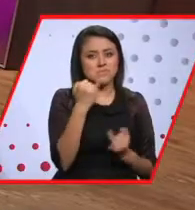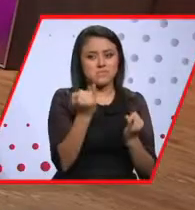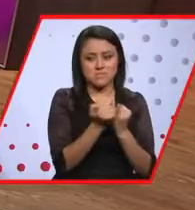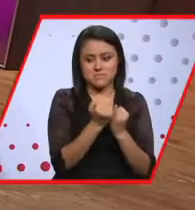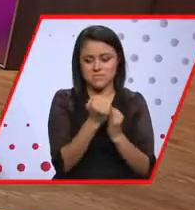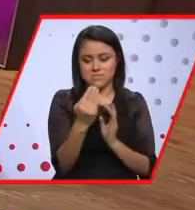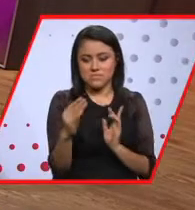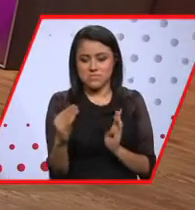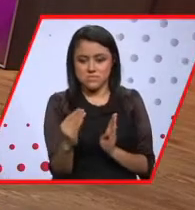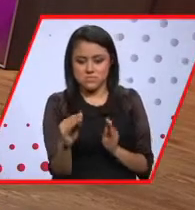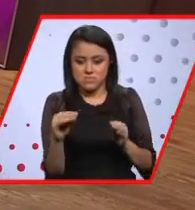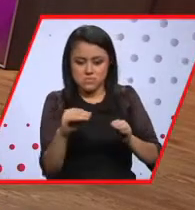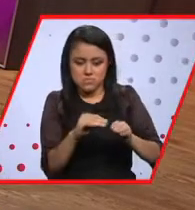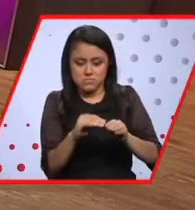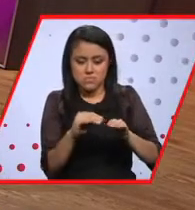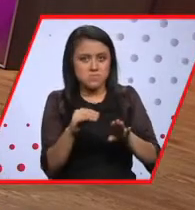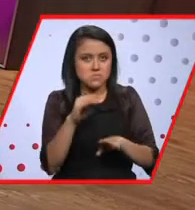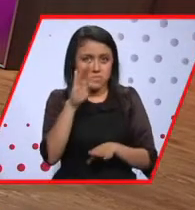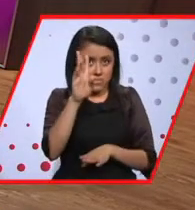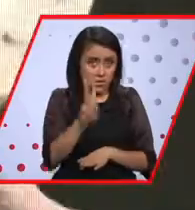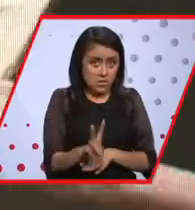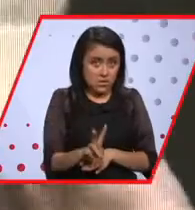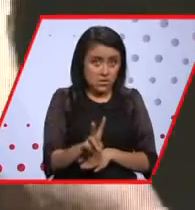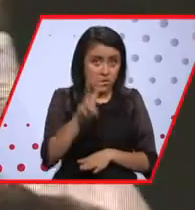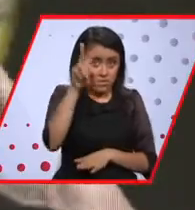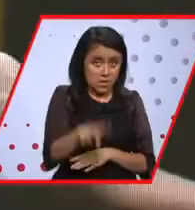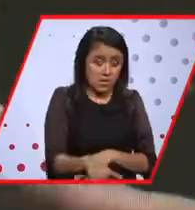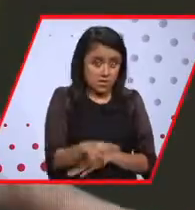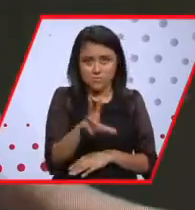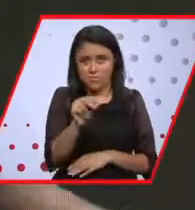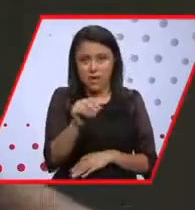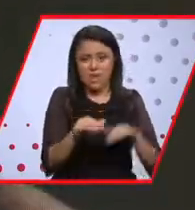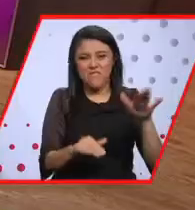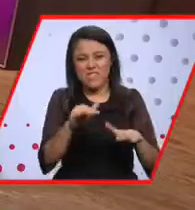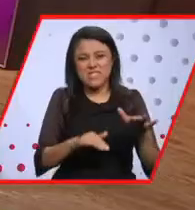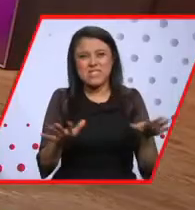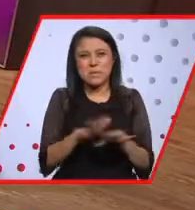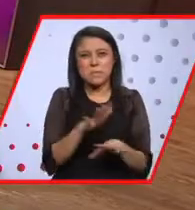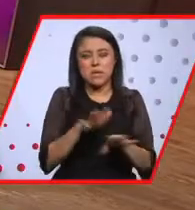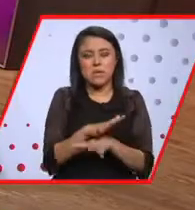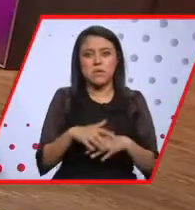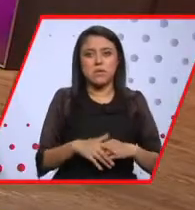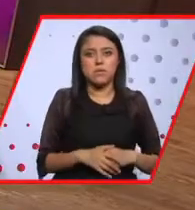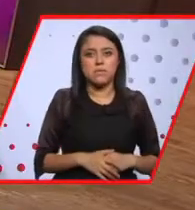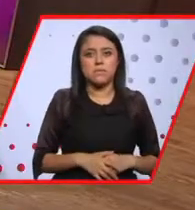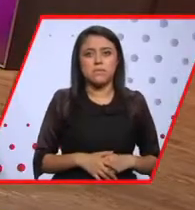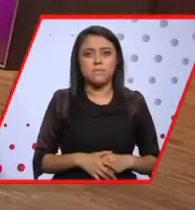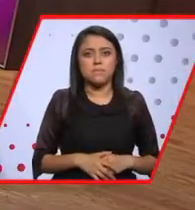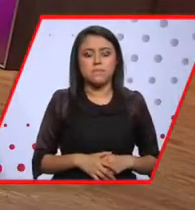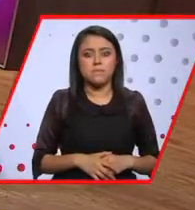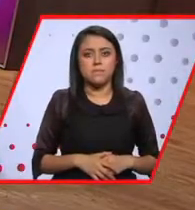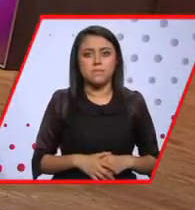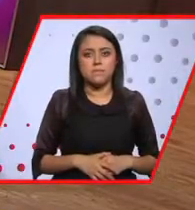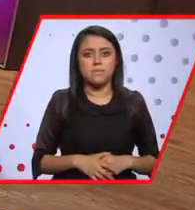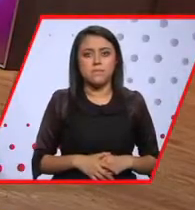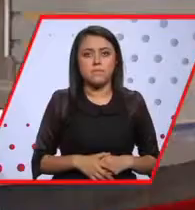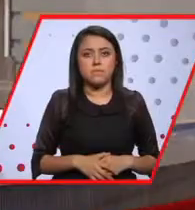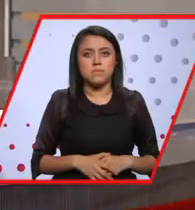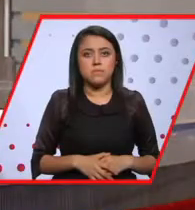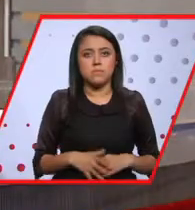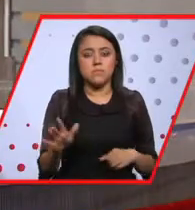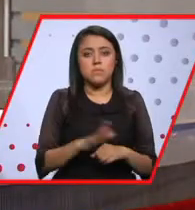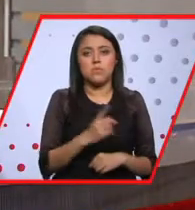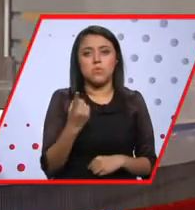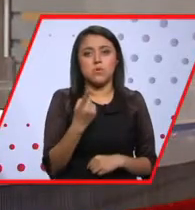exactamente realmente la medida de tu pie. Ellos lo hacen tal y cual a la medida de tu pie. Y diría que los zapatos para que te los lleves es la horma que al ratito